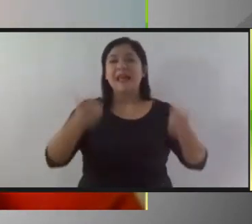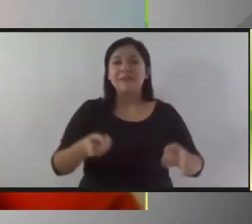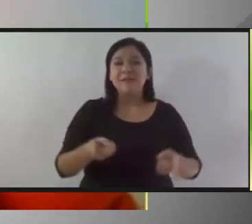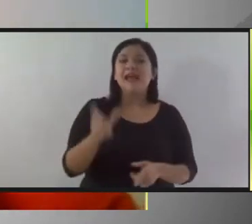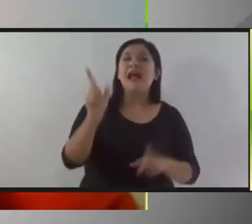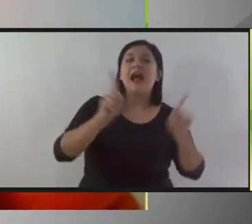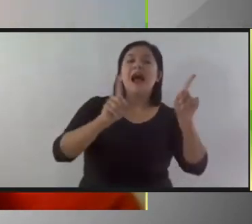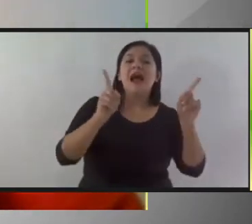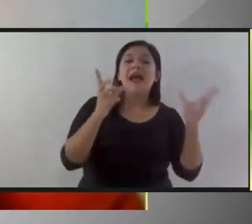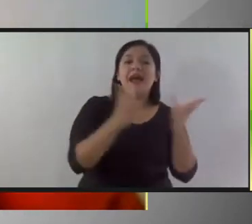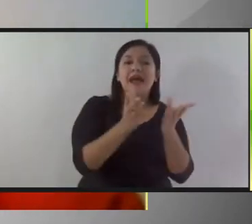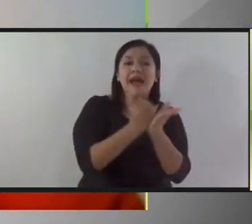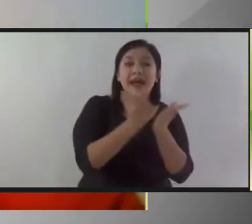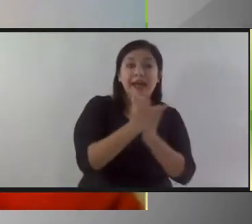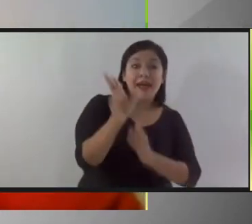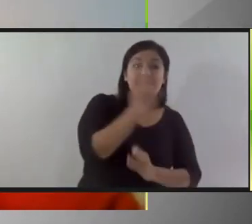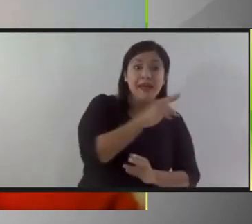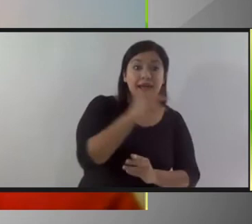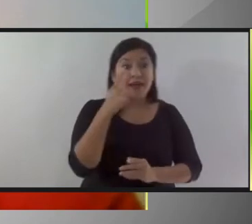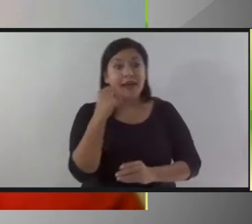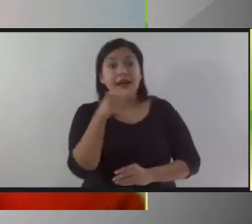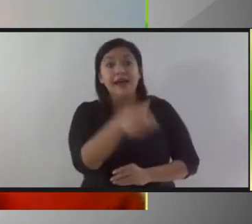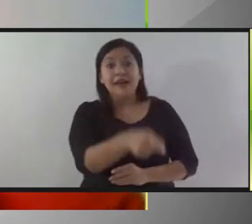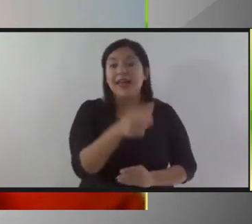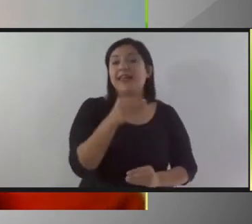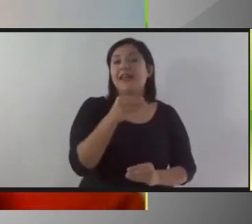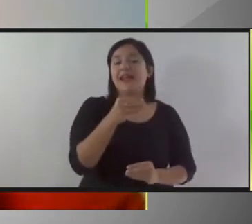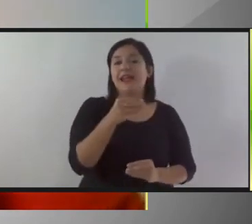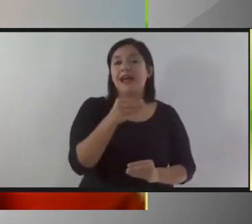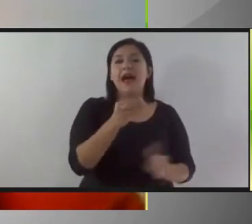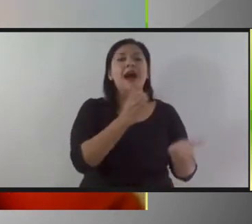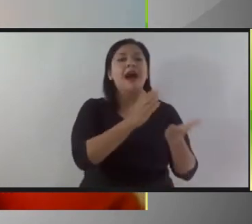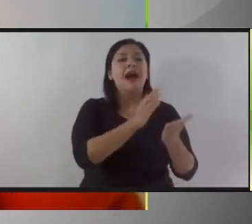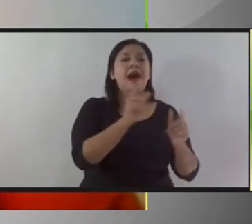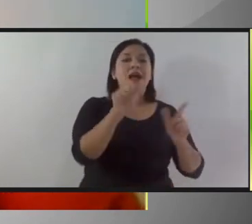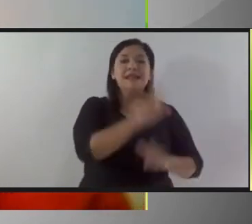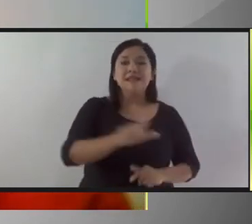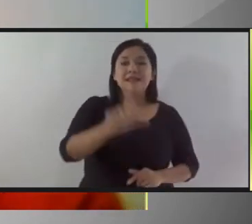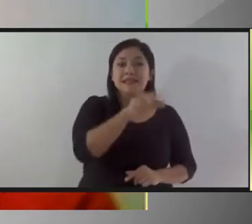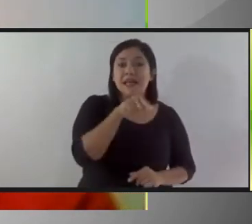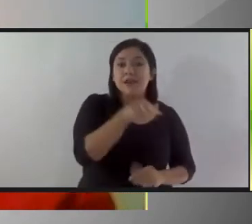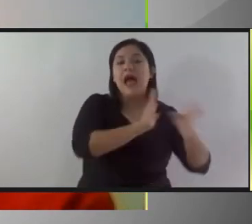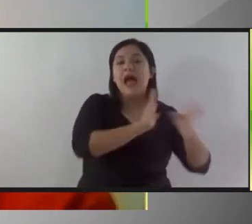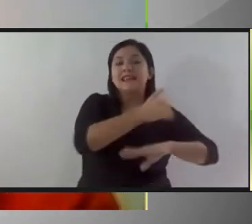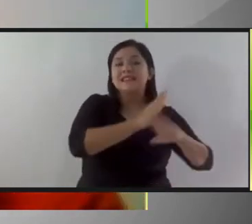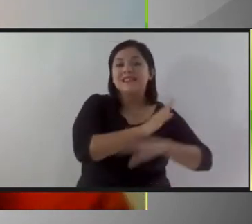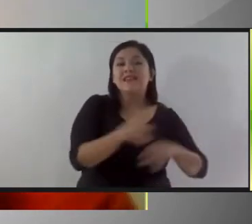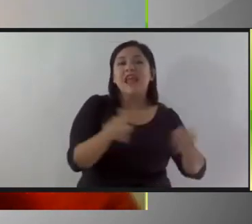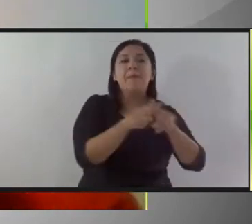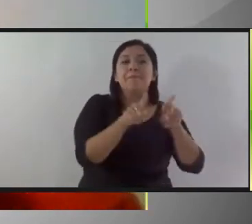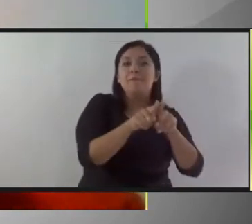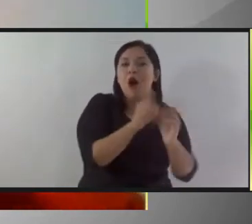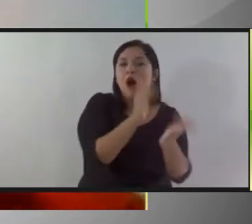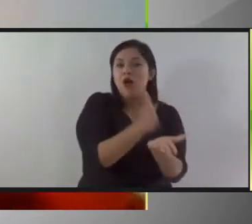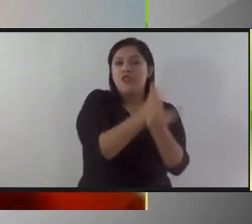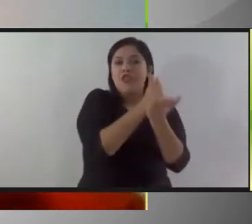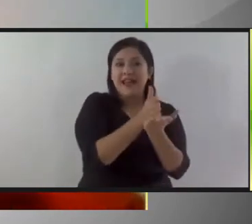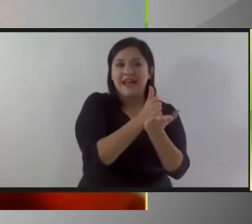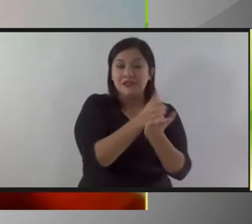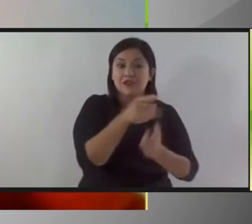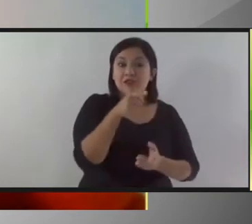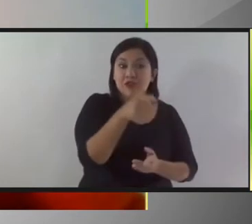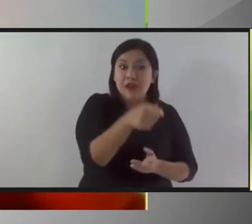las estudiantes del Seminario Transversal de Grado, La Accesibilidad como Derecho, Múltiples Dimensiones, Actores y